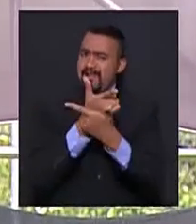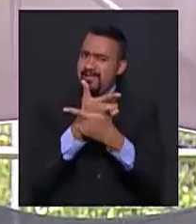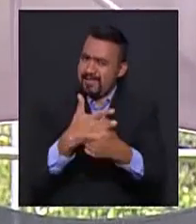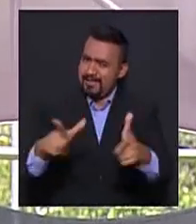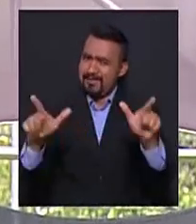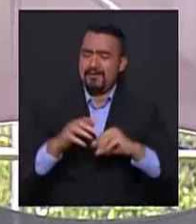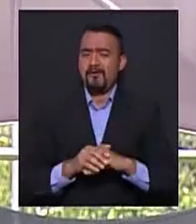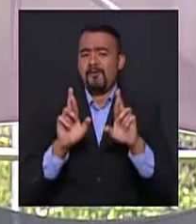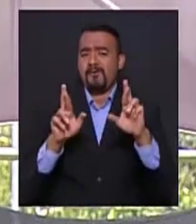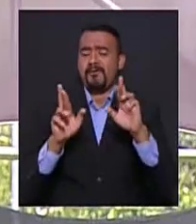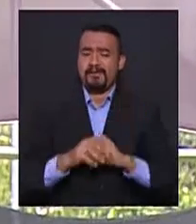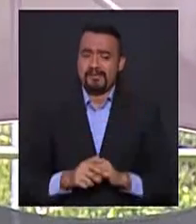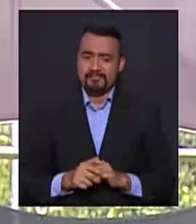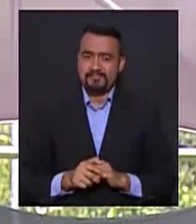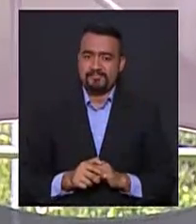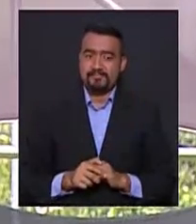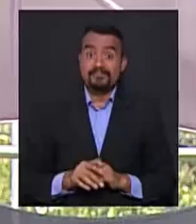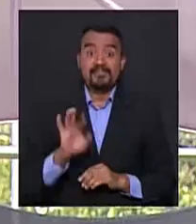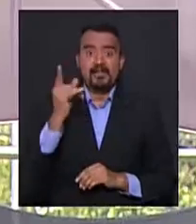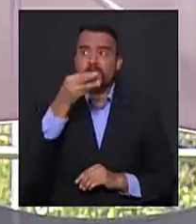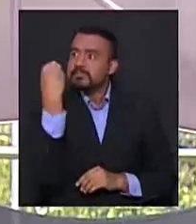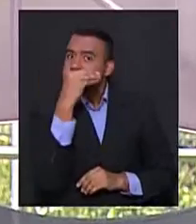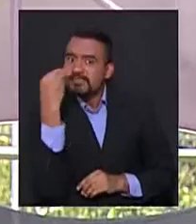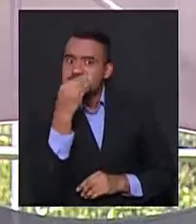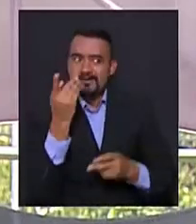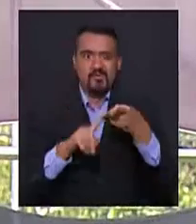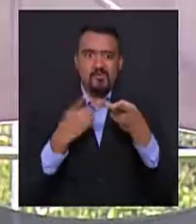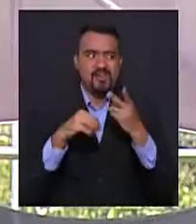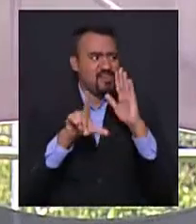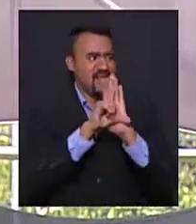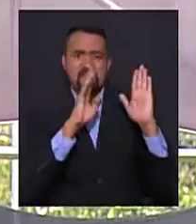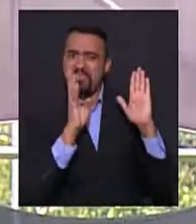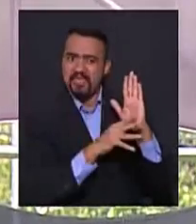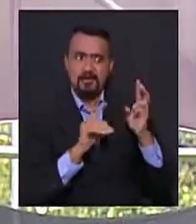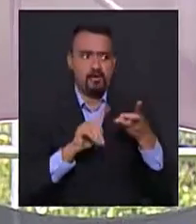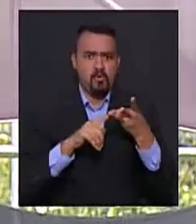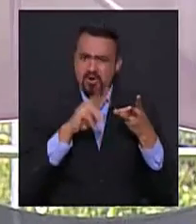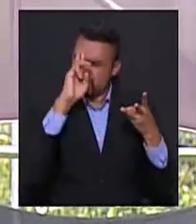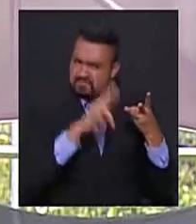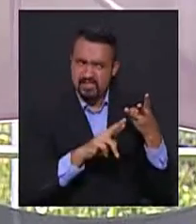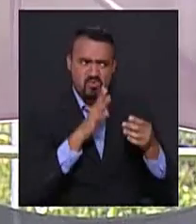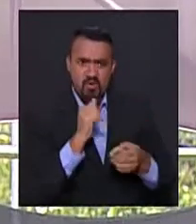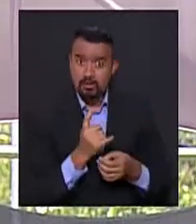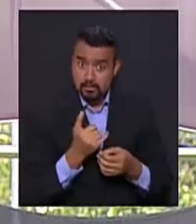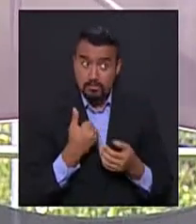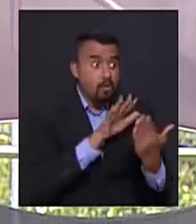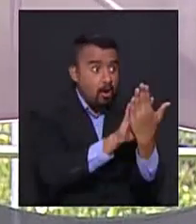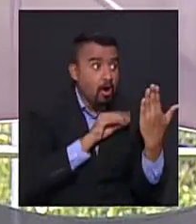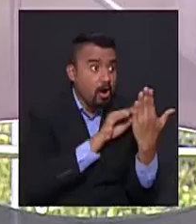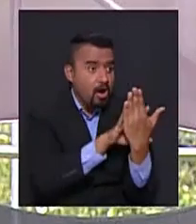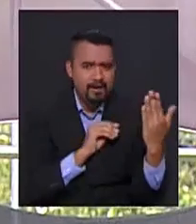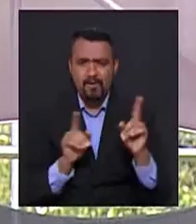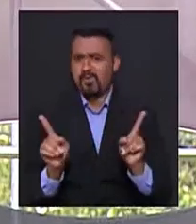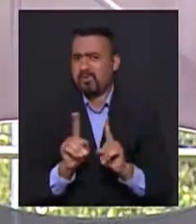Que la codicia, la ilegalidad y el irrespeto no sobornen nuestros deseos,